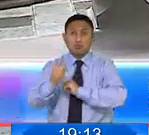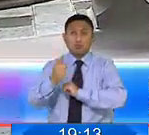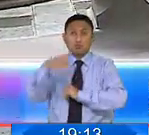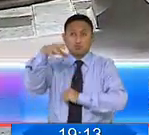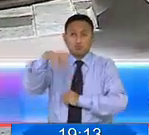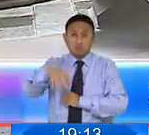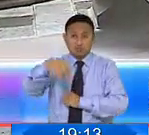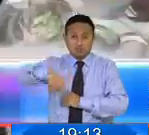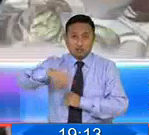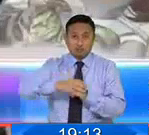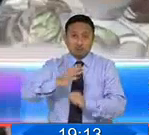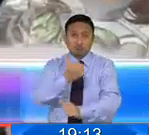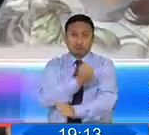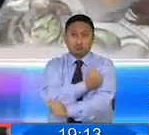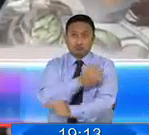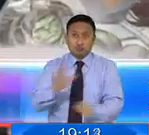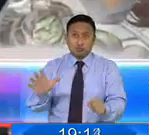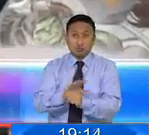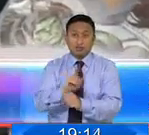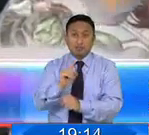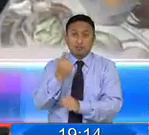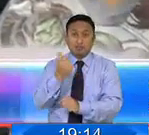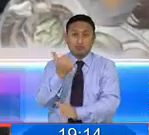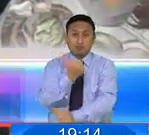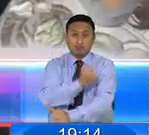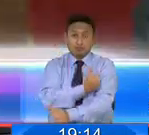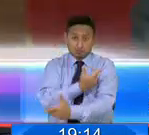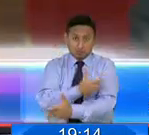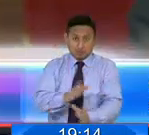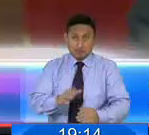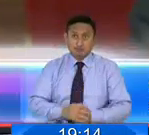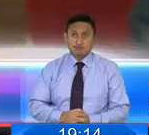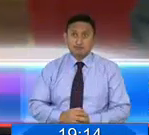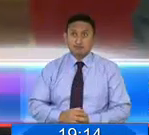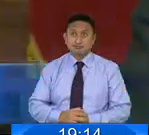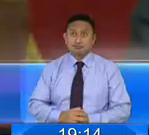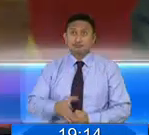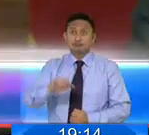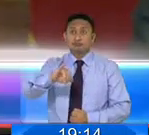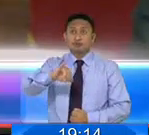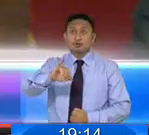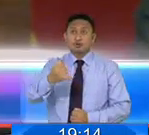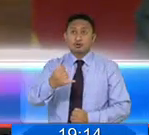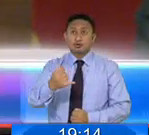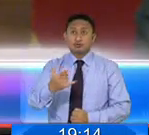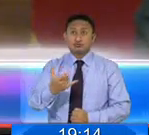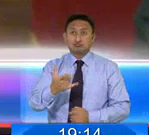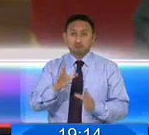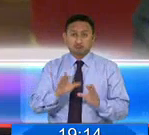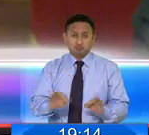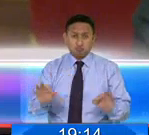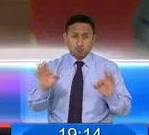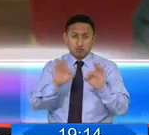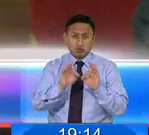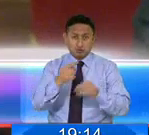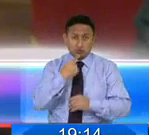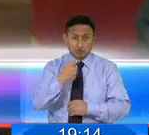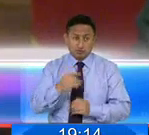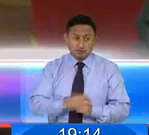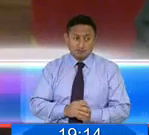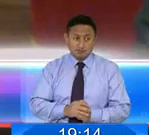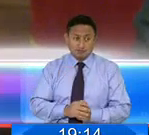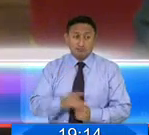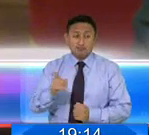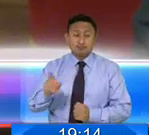en culminar la vacunación total en la primera dosis del medicamento. El día jueves, es importante decirlo, la